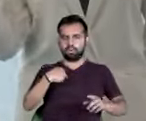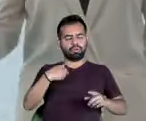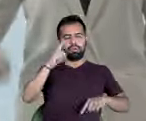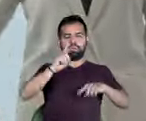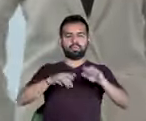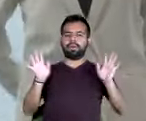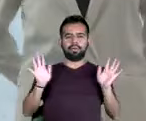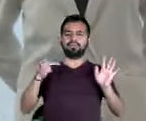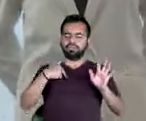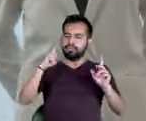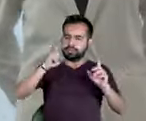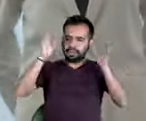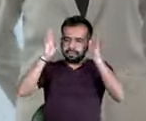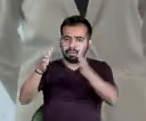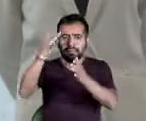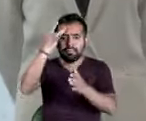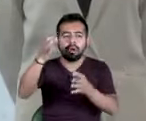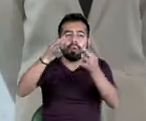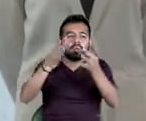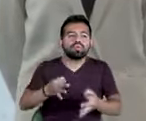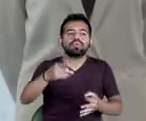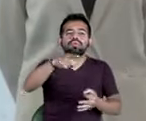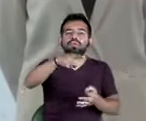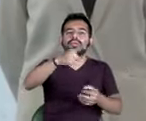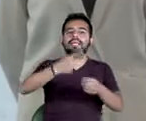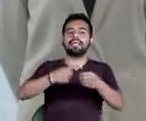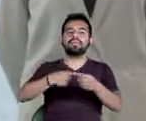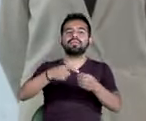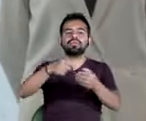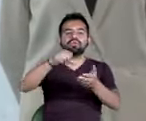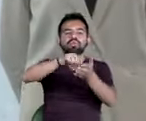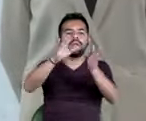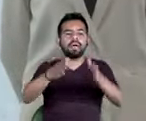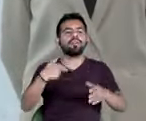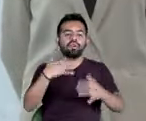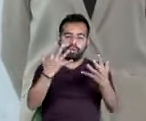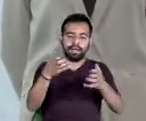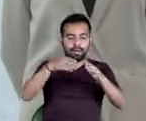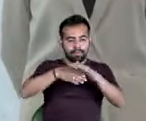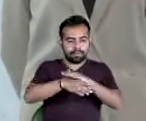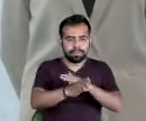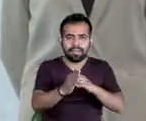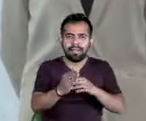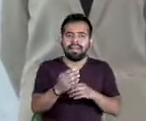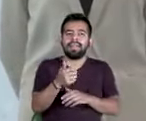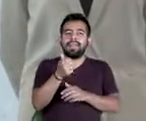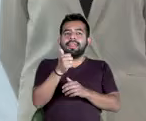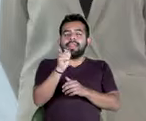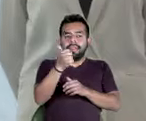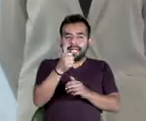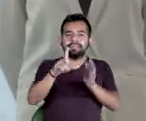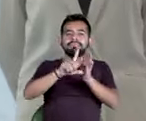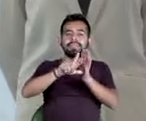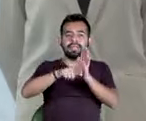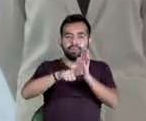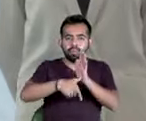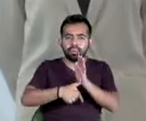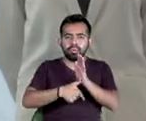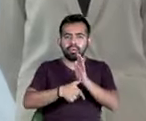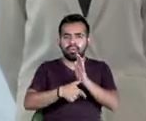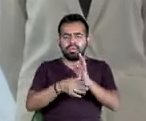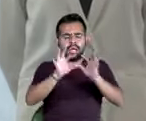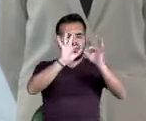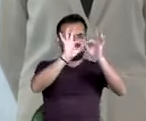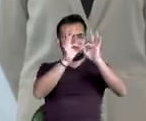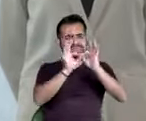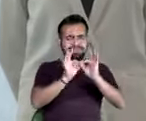mañana quería subir al metro dice, no, no funciona bien. Efectivamente nos demoramos hasta 10 minutos en el sistema de transporte más modernos que